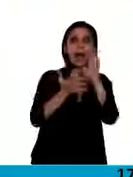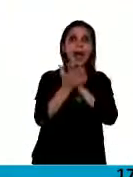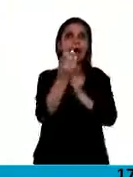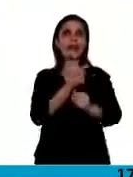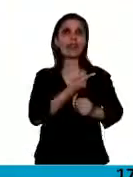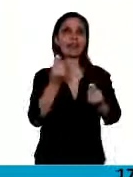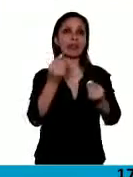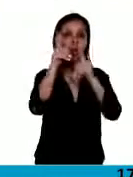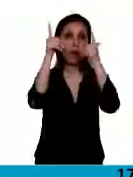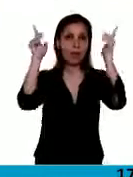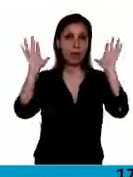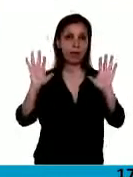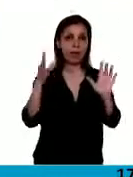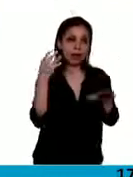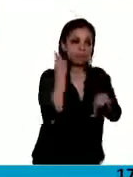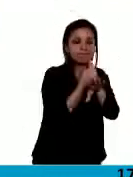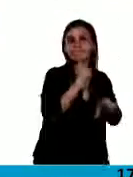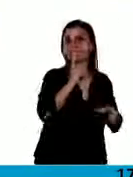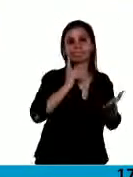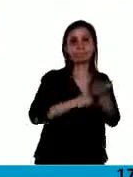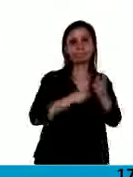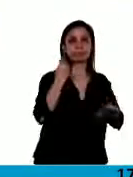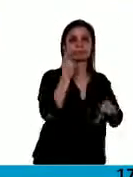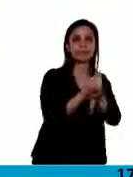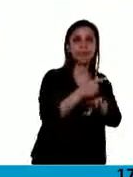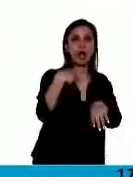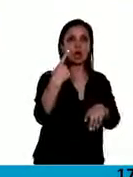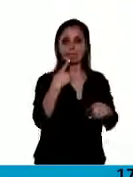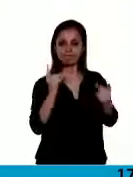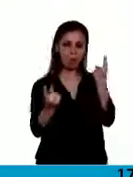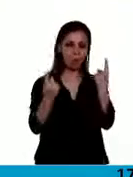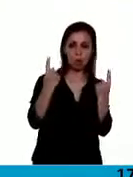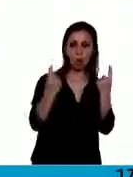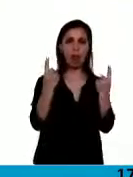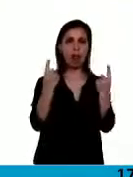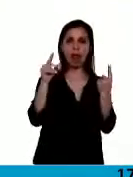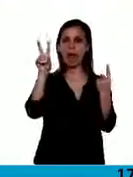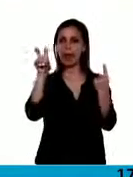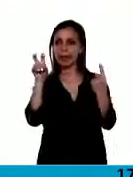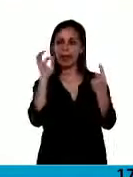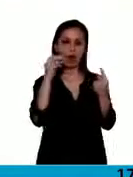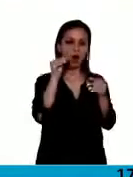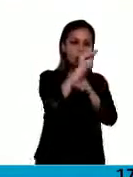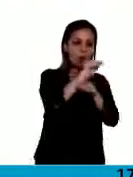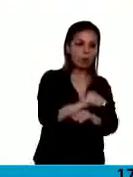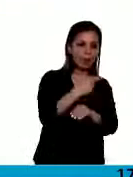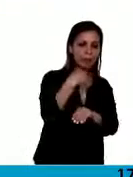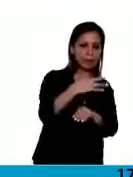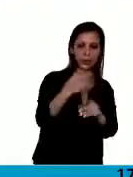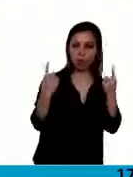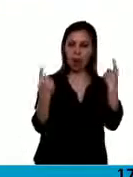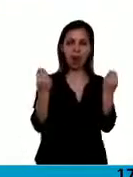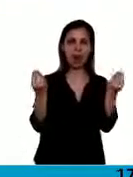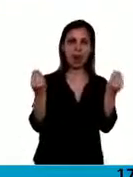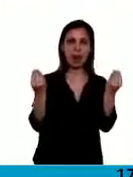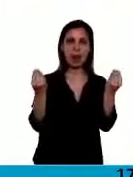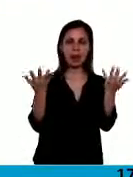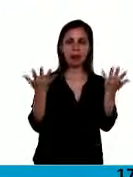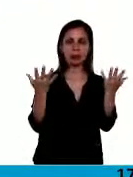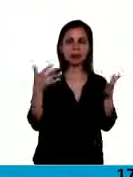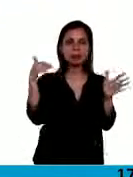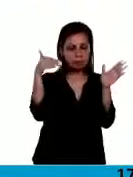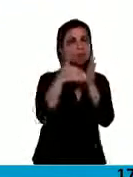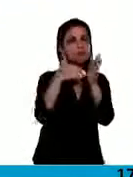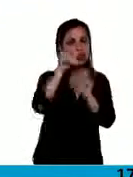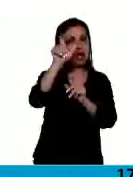alternativa, y otras que han tenido que decidir entre darle de comer a sus hijos o pagar un alquiler al quedarse sin empleo y sin ingresos. Son millones los que